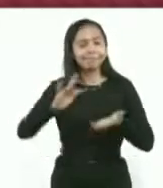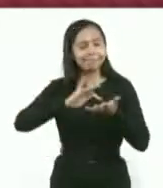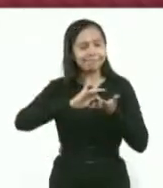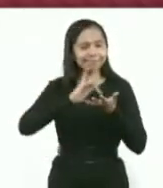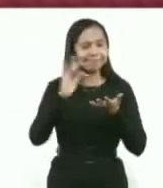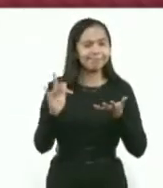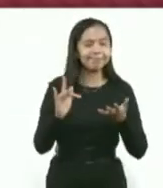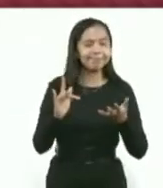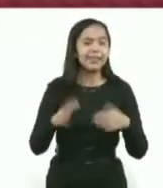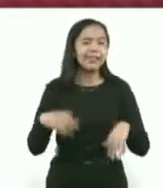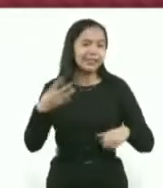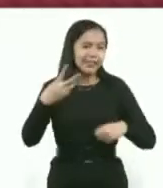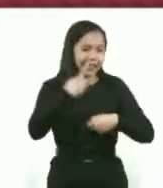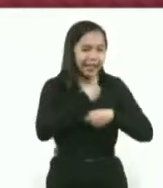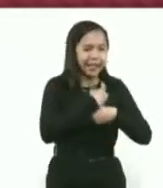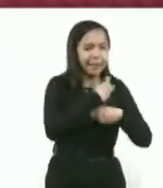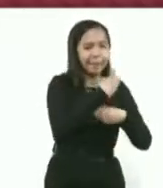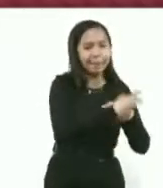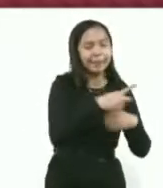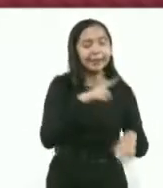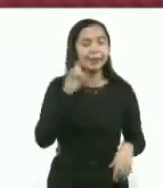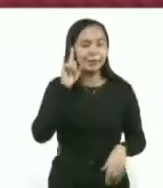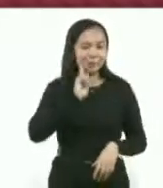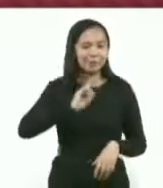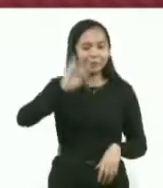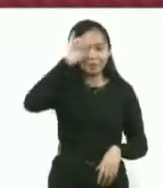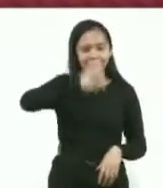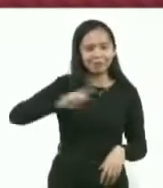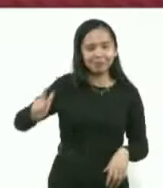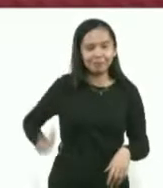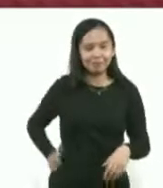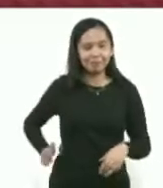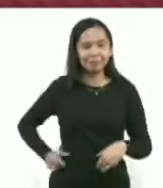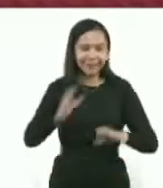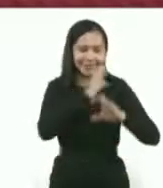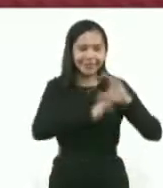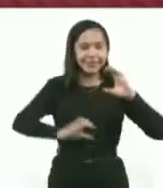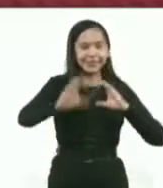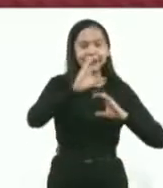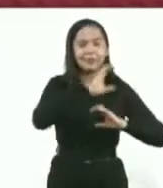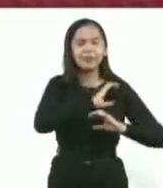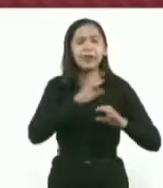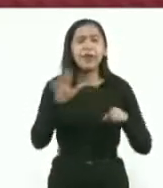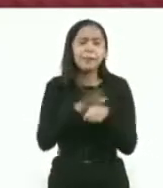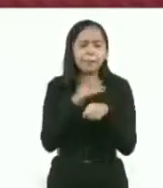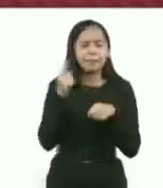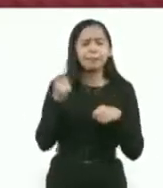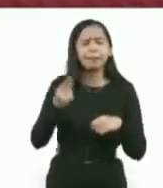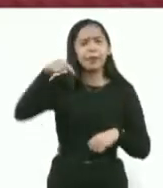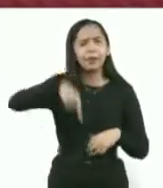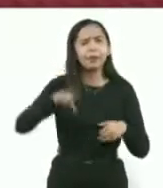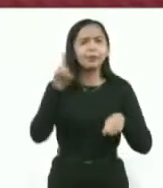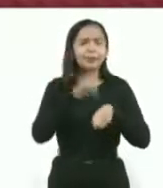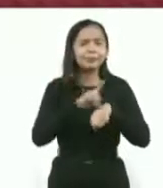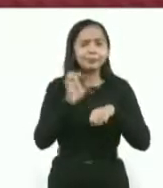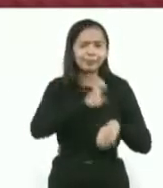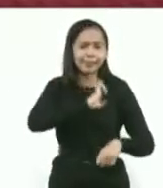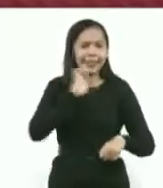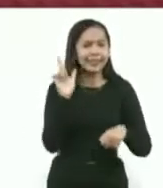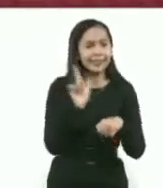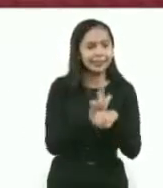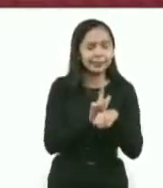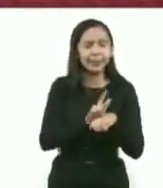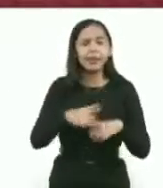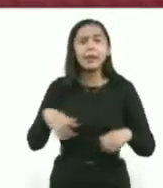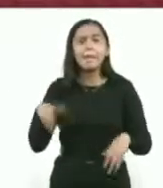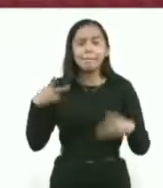Agradezco mucho la invitación de Claudia Sheinbaum el día de hoy, porque es un día especial para la Profeco y